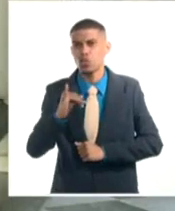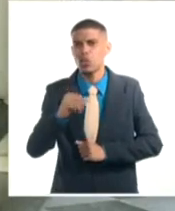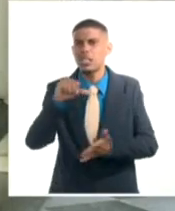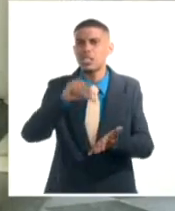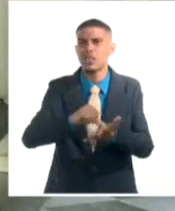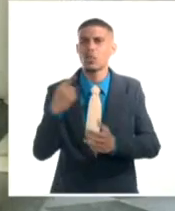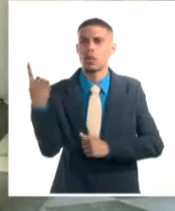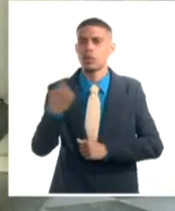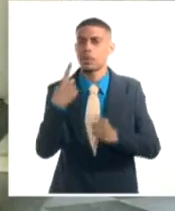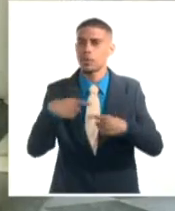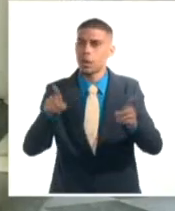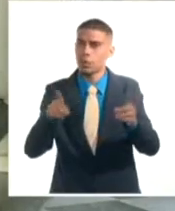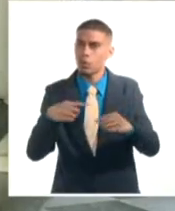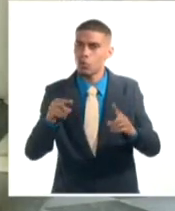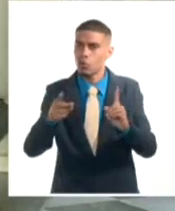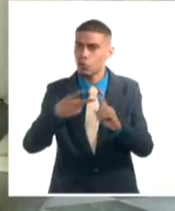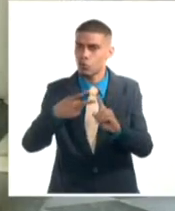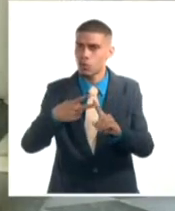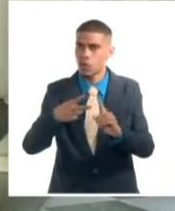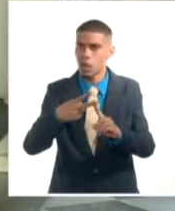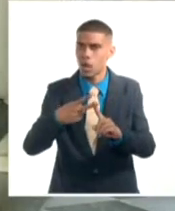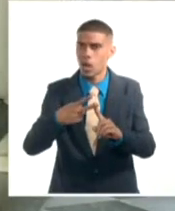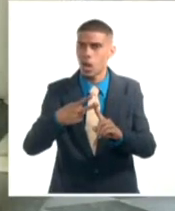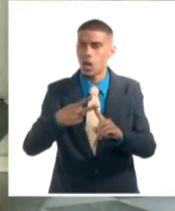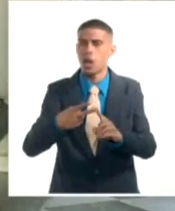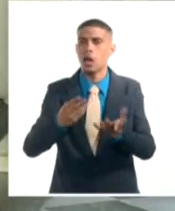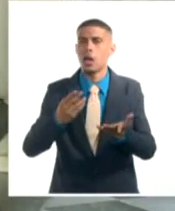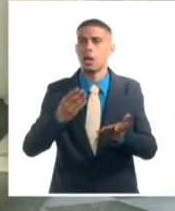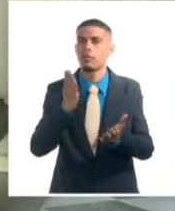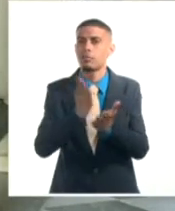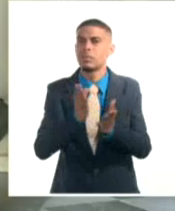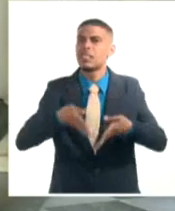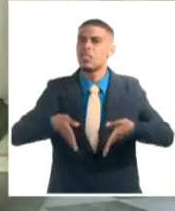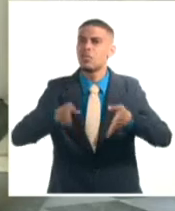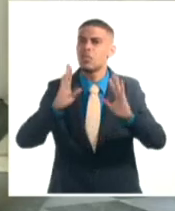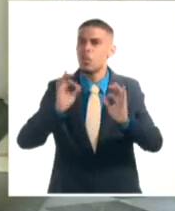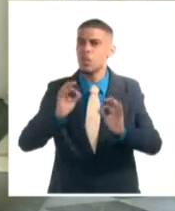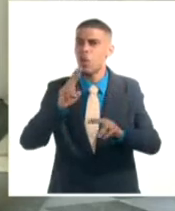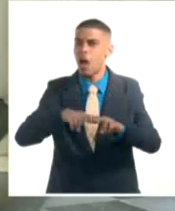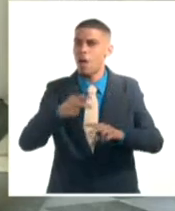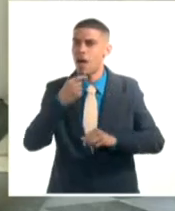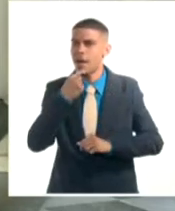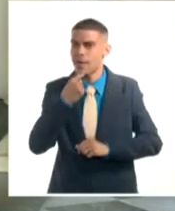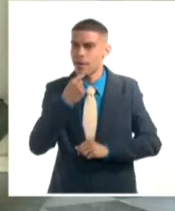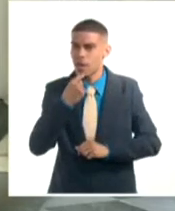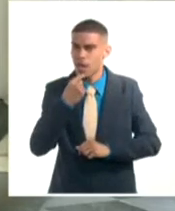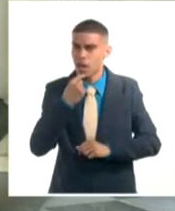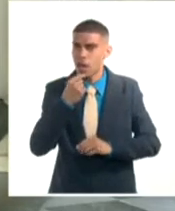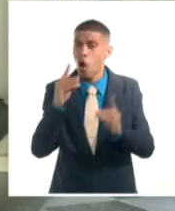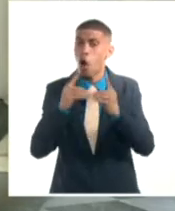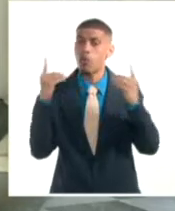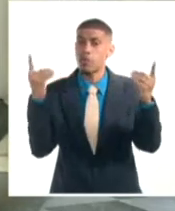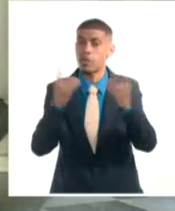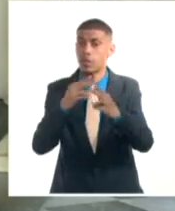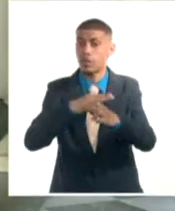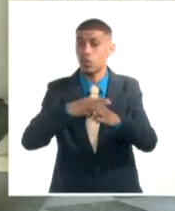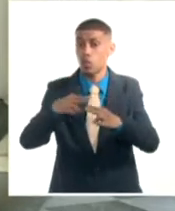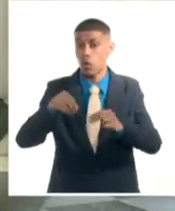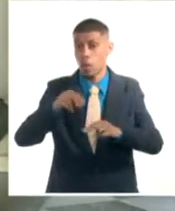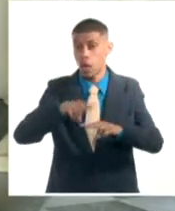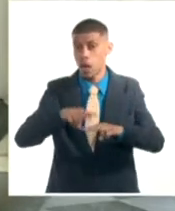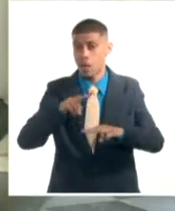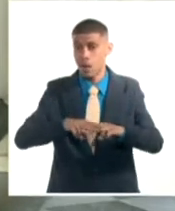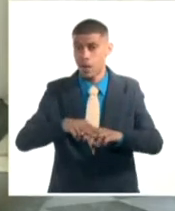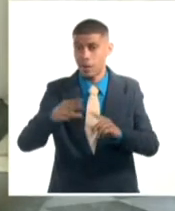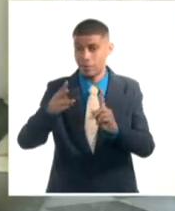de la Música, el Colegio San Jerónimo, en el Edificio Santo Domingo, en la Oficina del Historiador, el conjunto